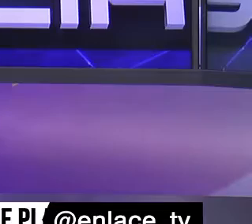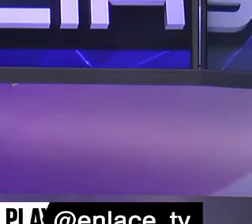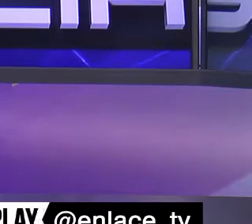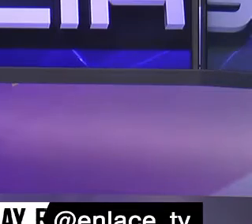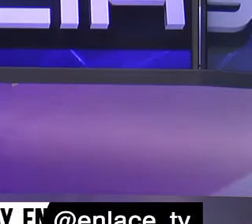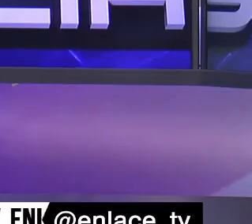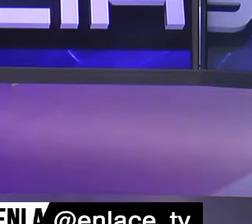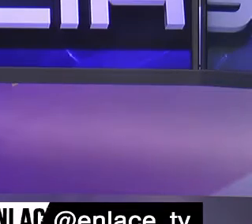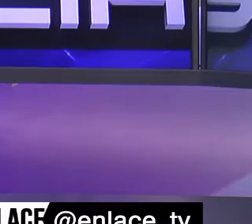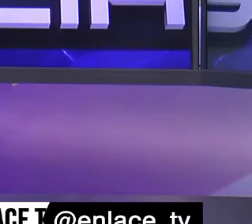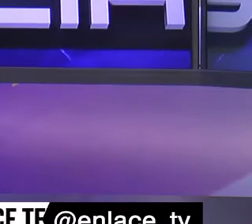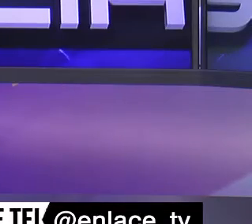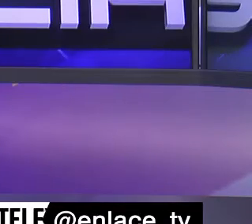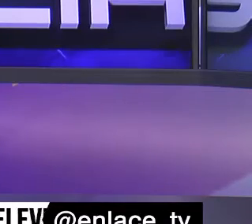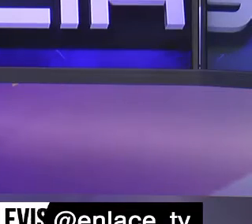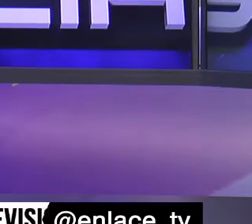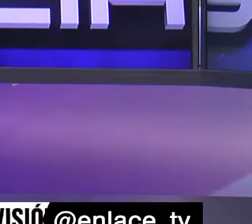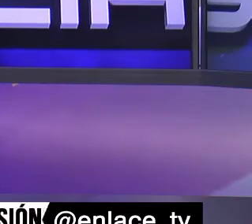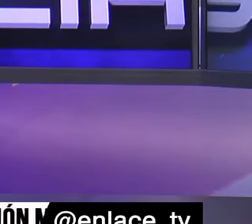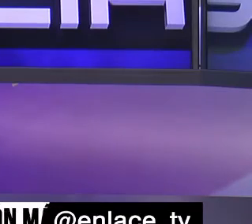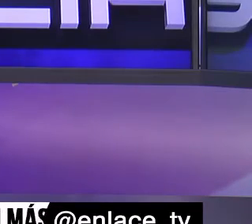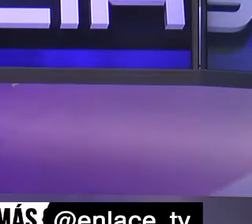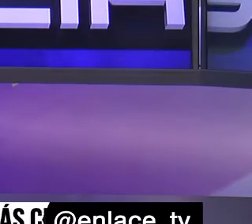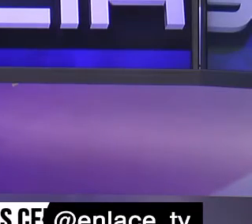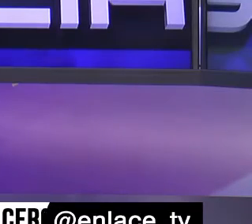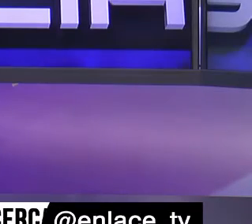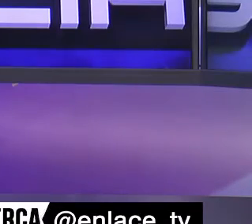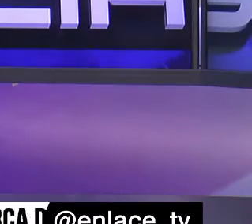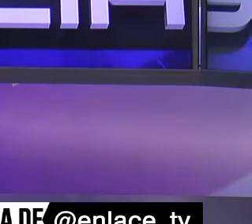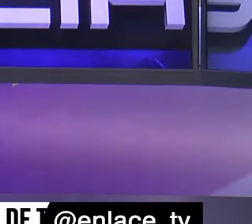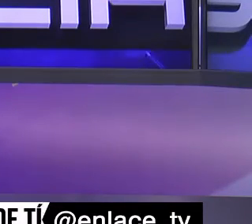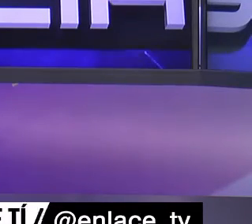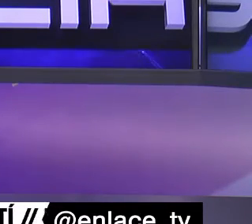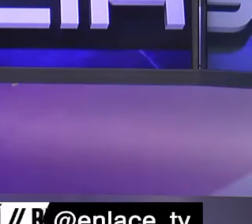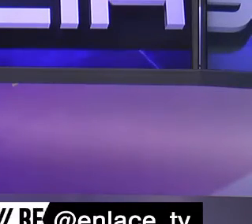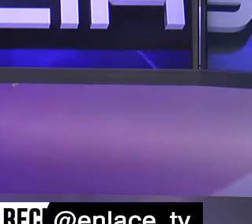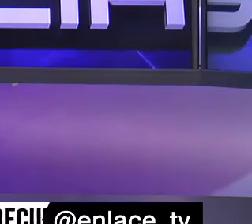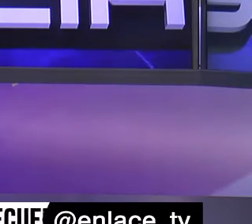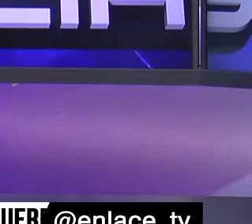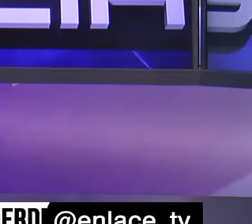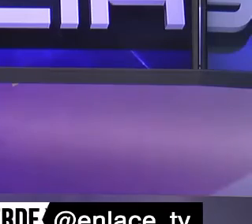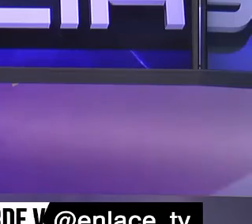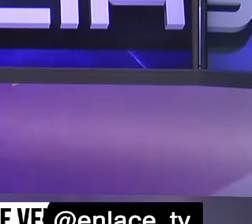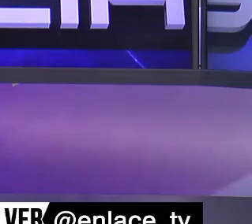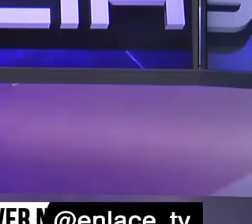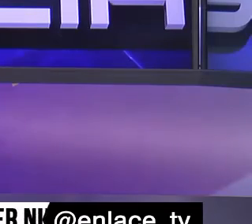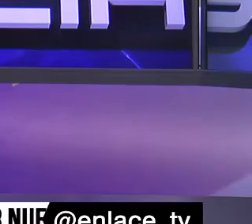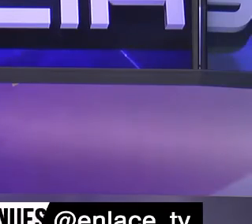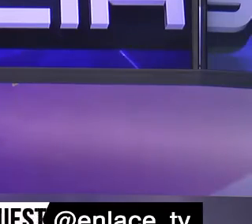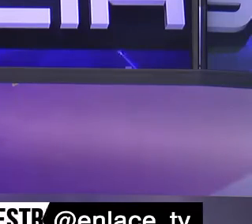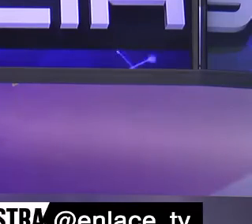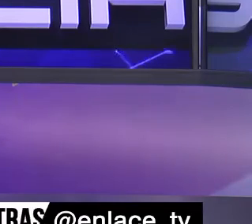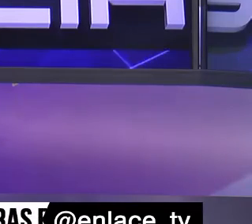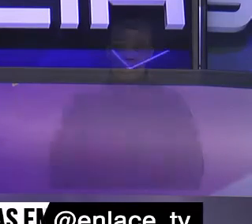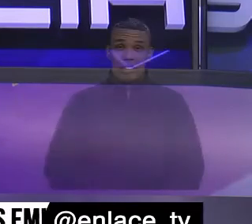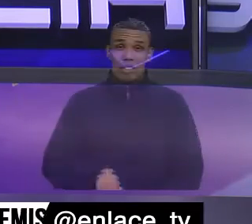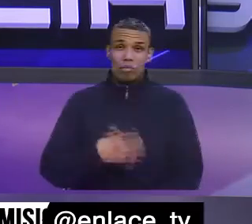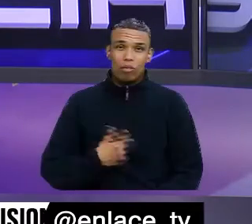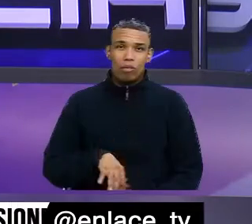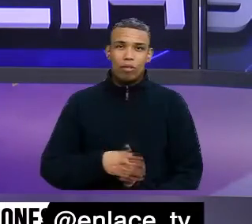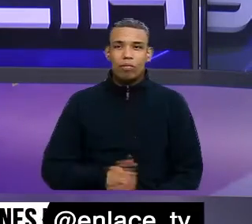Y el mayor Javier Alvear de la Policía Nacional asegura que la persona que murió en el barrio La Paz jugaba a la ruleta rusa y tenía